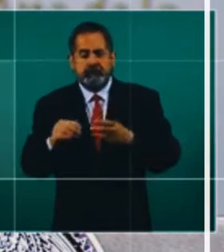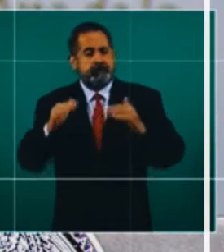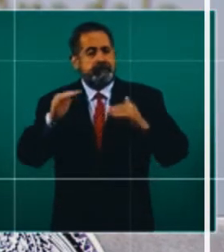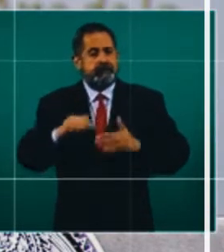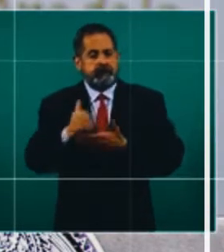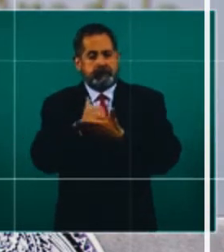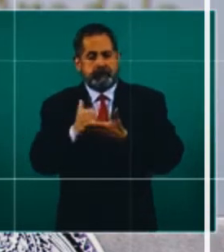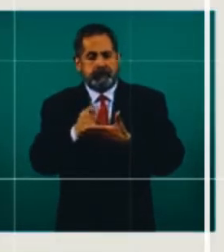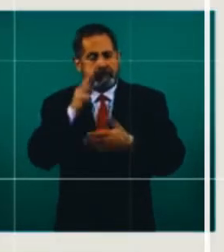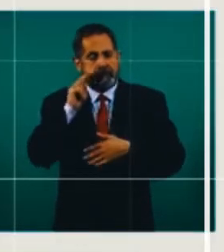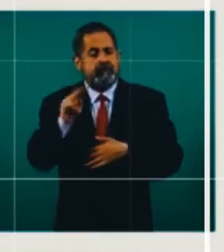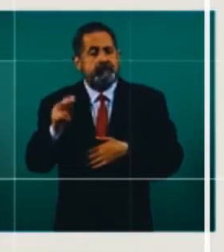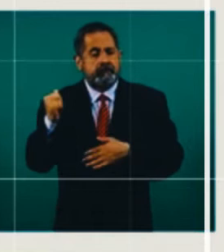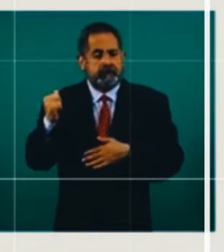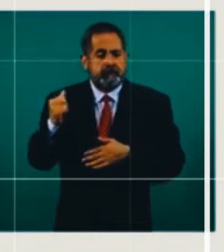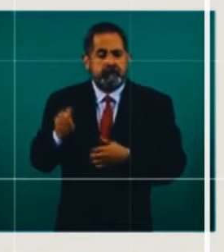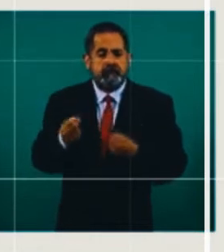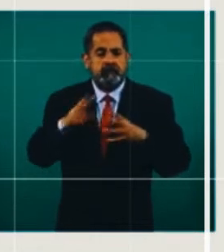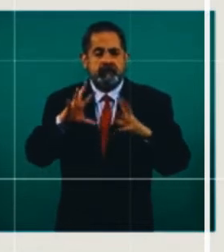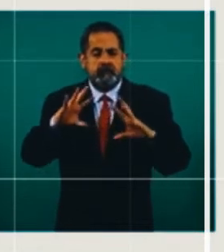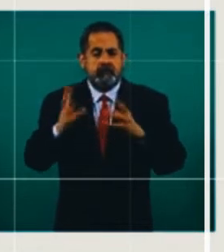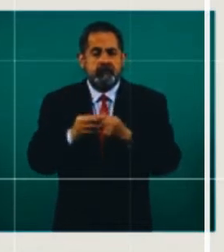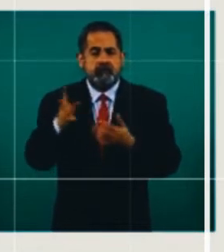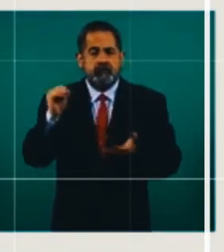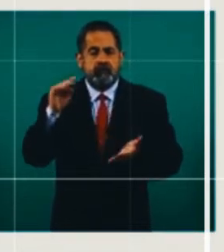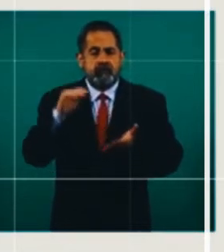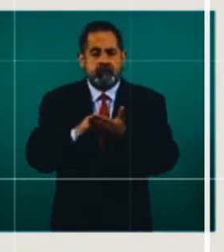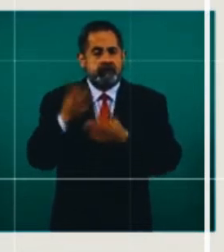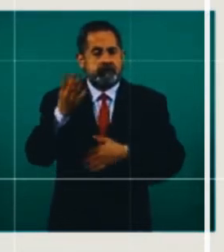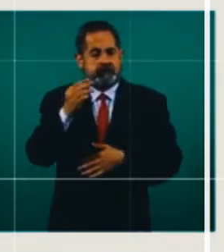imagen, se ven las